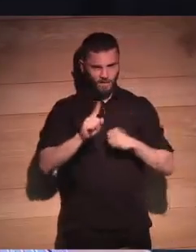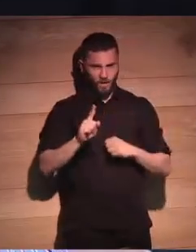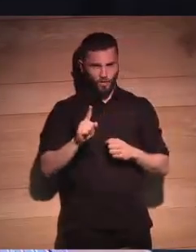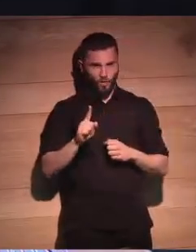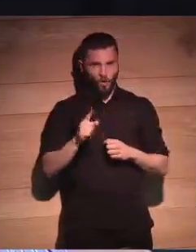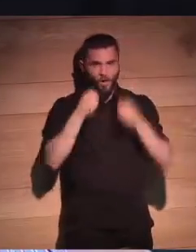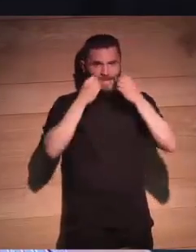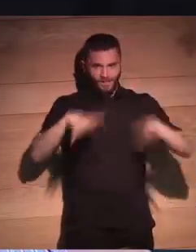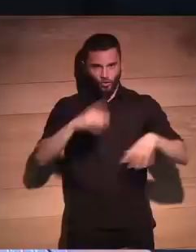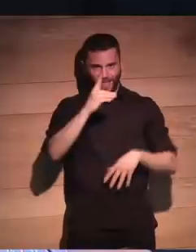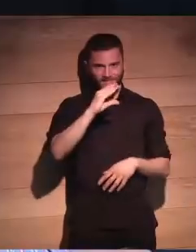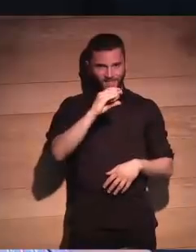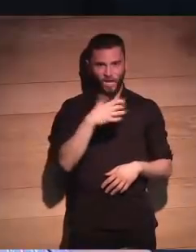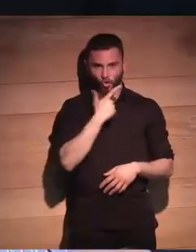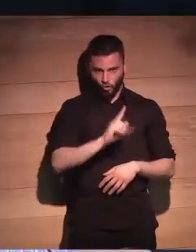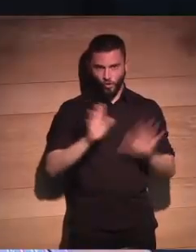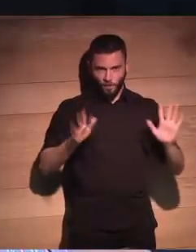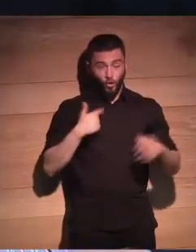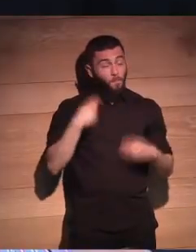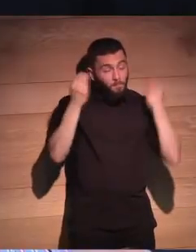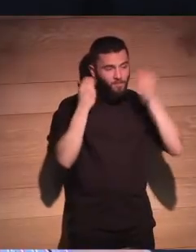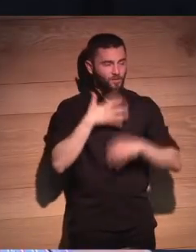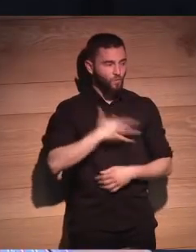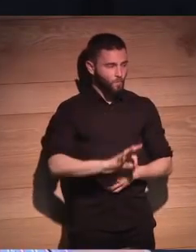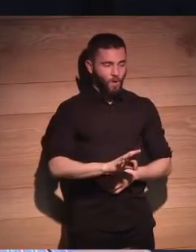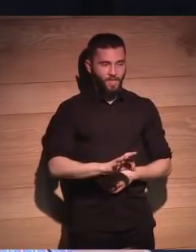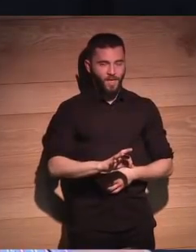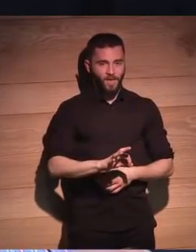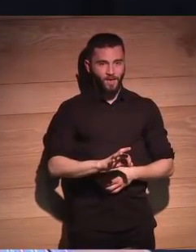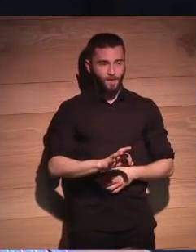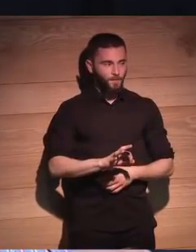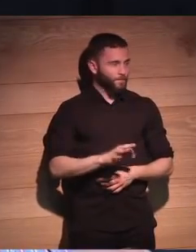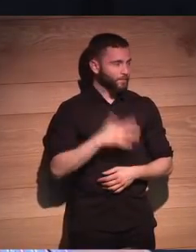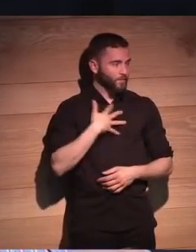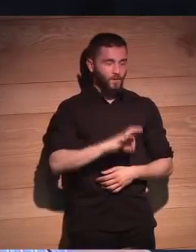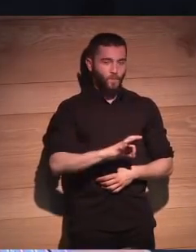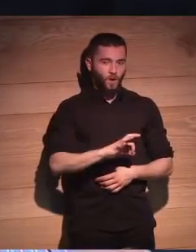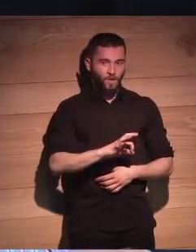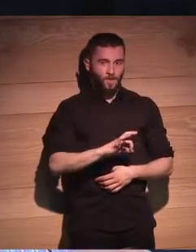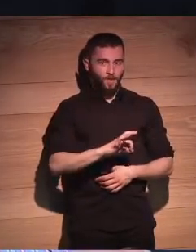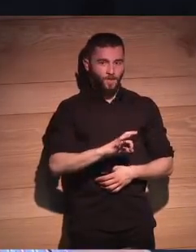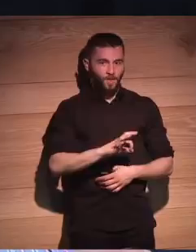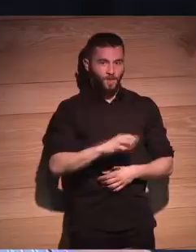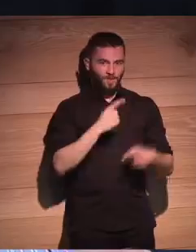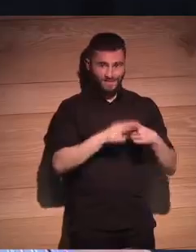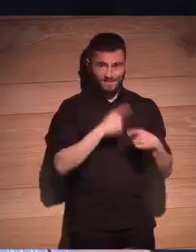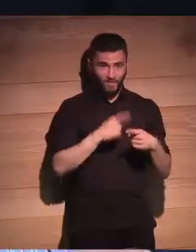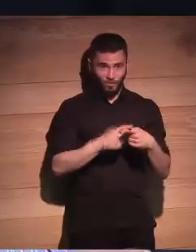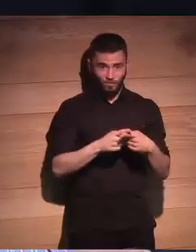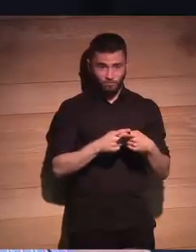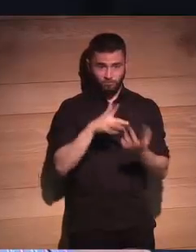sea, no me conozco la historia del DC, pero yo creo que probablemente es no solo el acto sexual